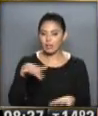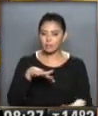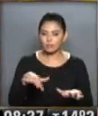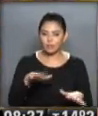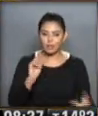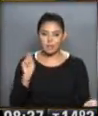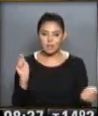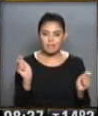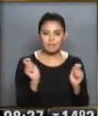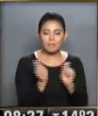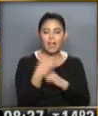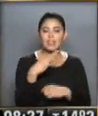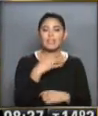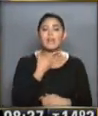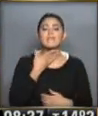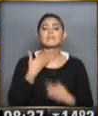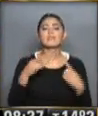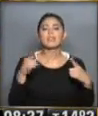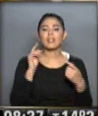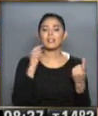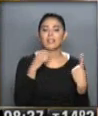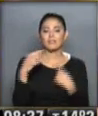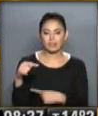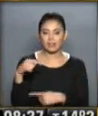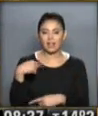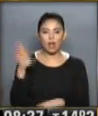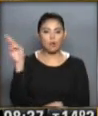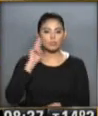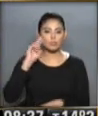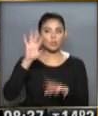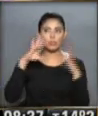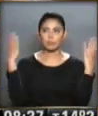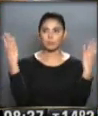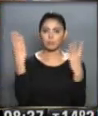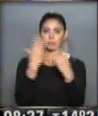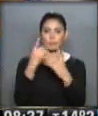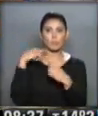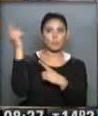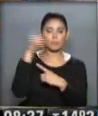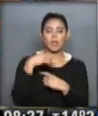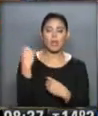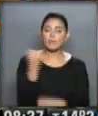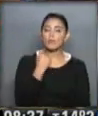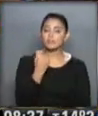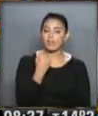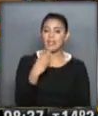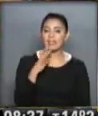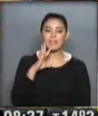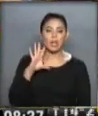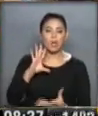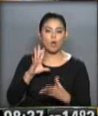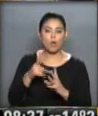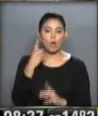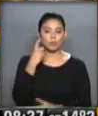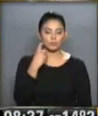que hay que interpretarlas de otra manera, y la acústica es tan importante, que sí hay que también dosificarse a veces,